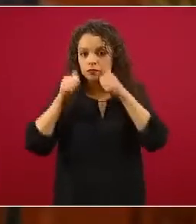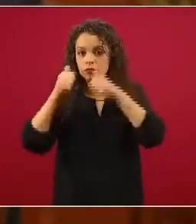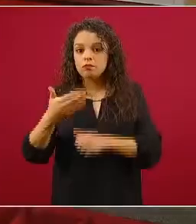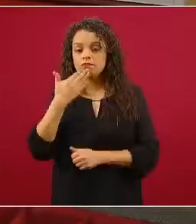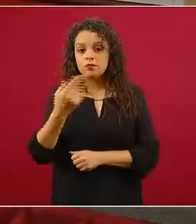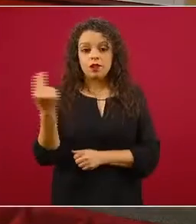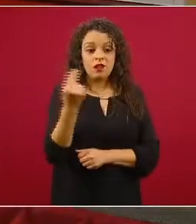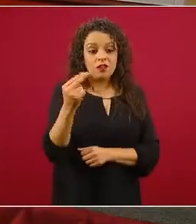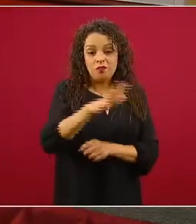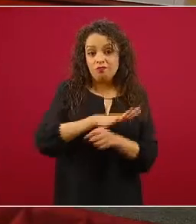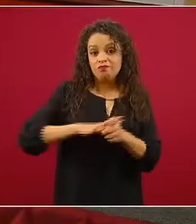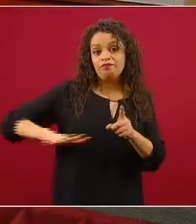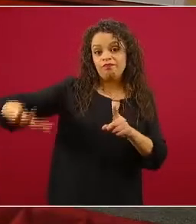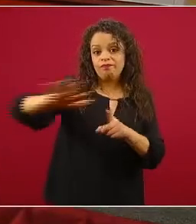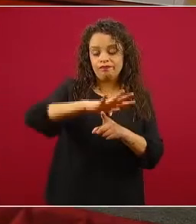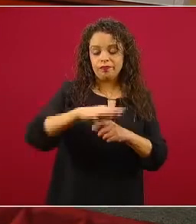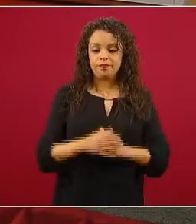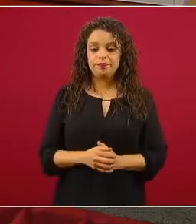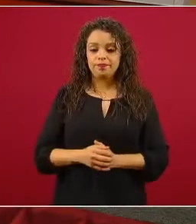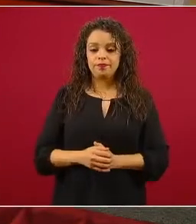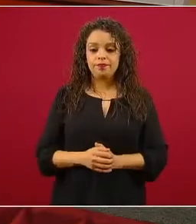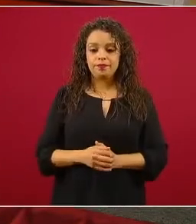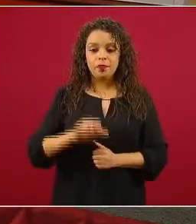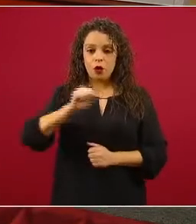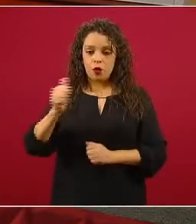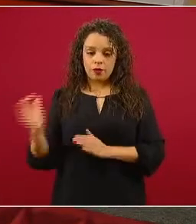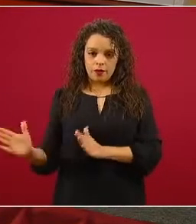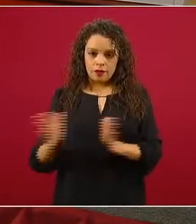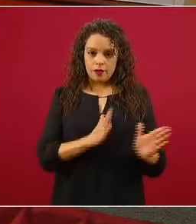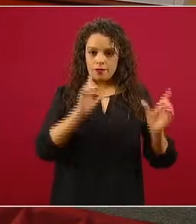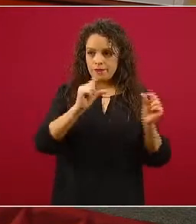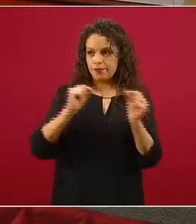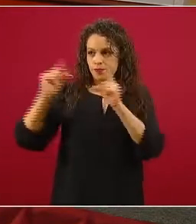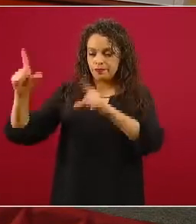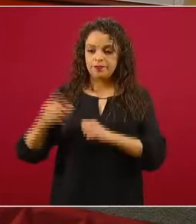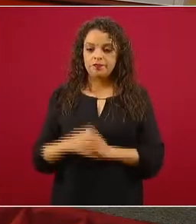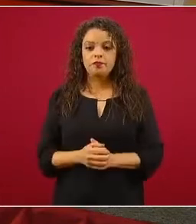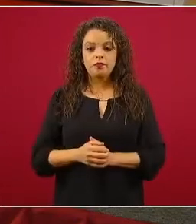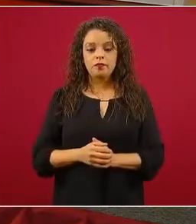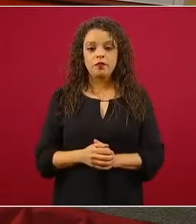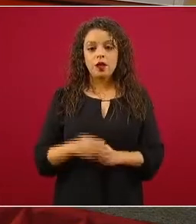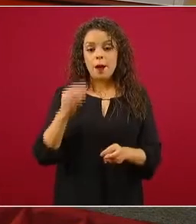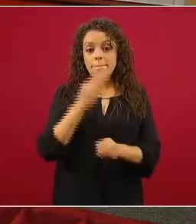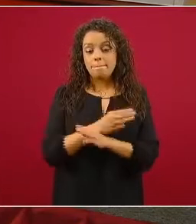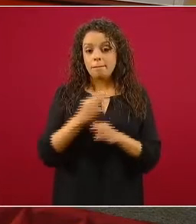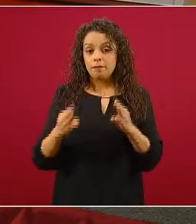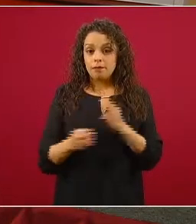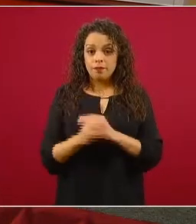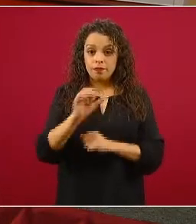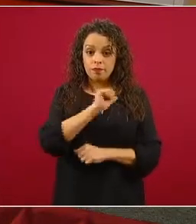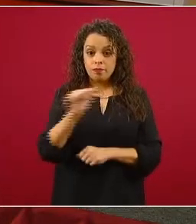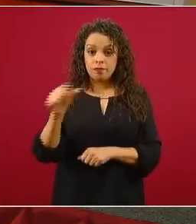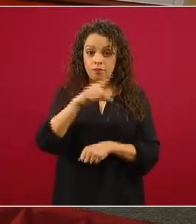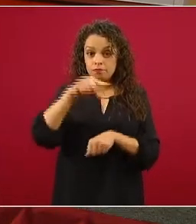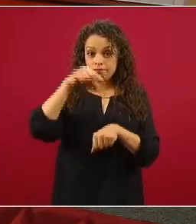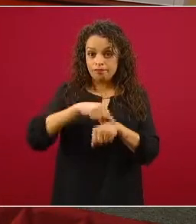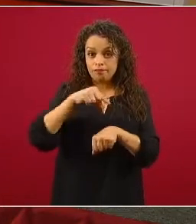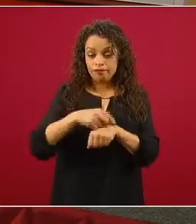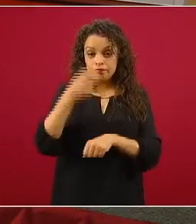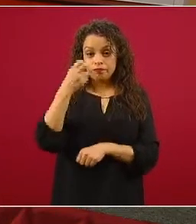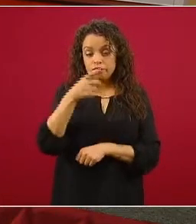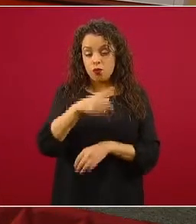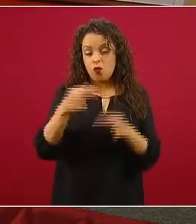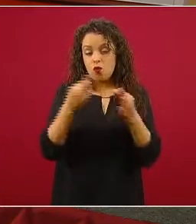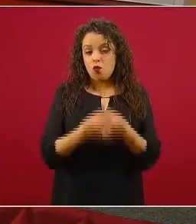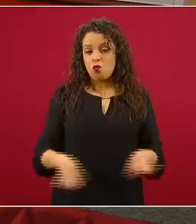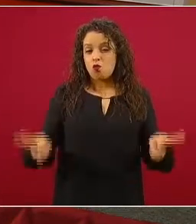La siguiente, por favor. En el equipo médico, esos son los principales equipos que se han